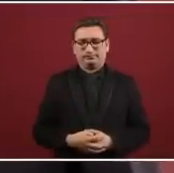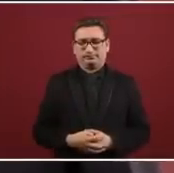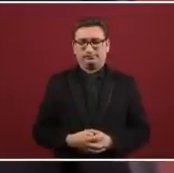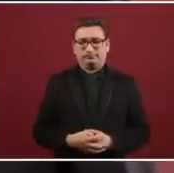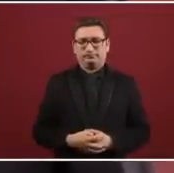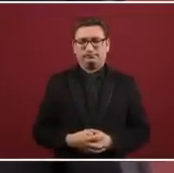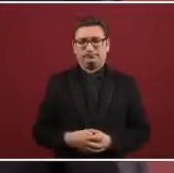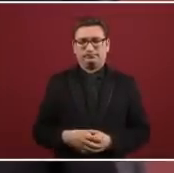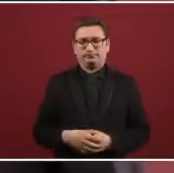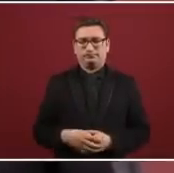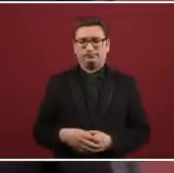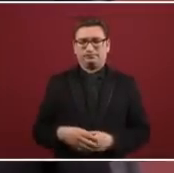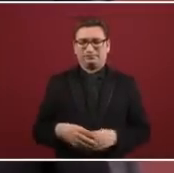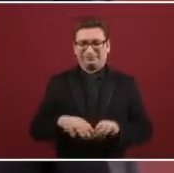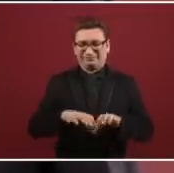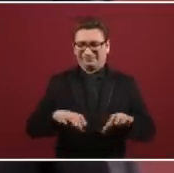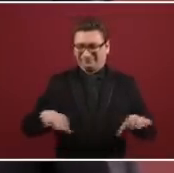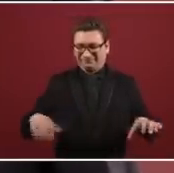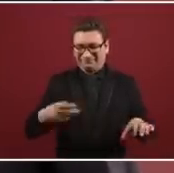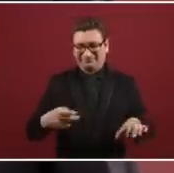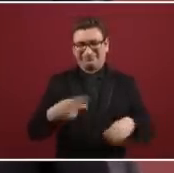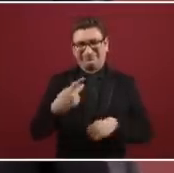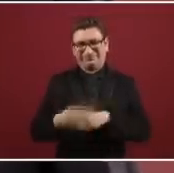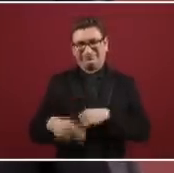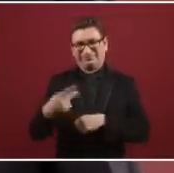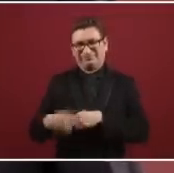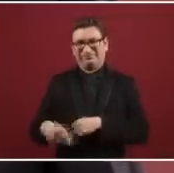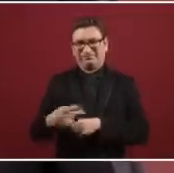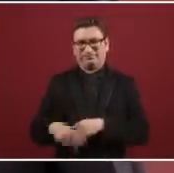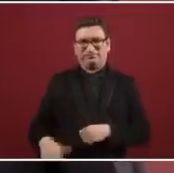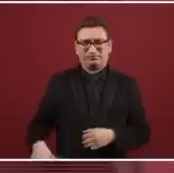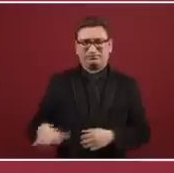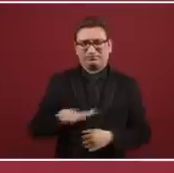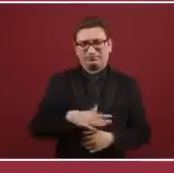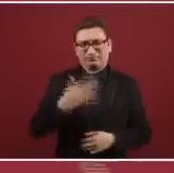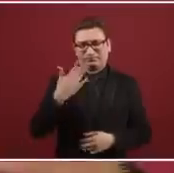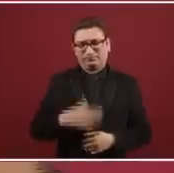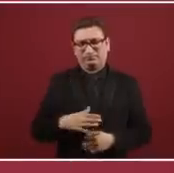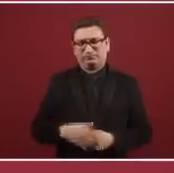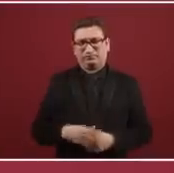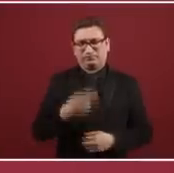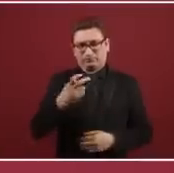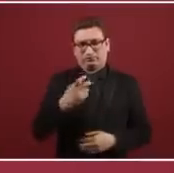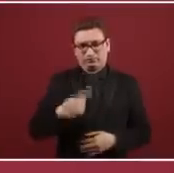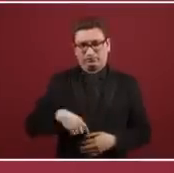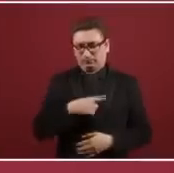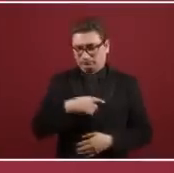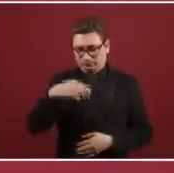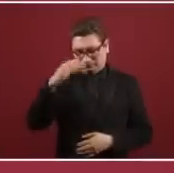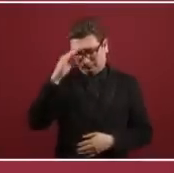es perjudicial para la hacienda pública. Esa es la visión nuestra.